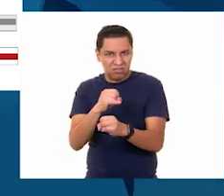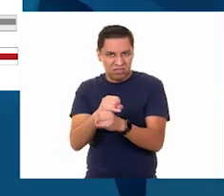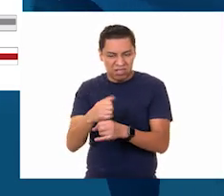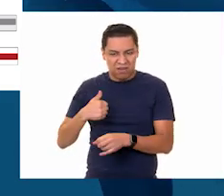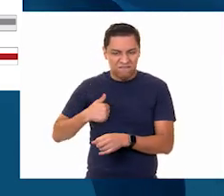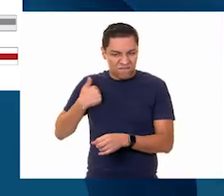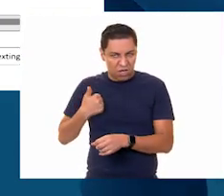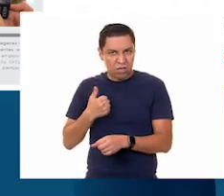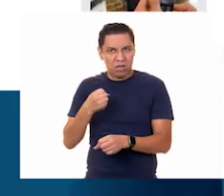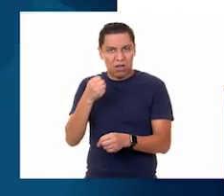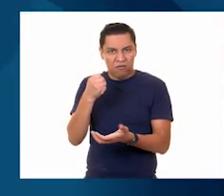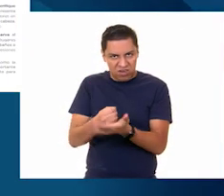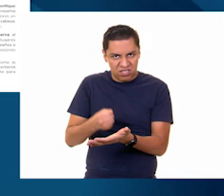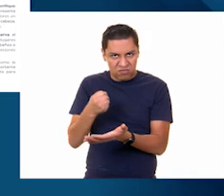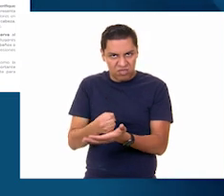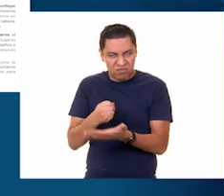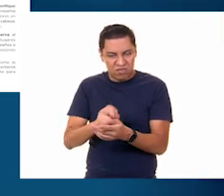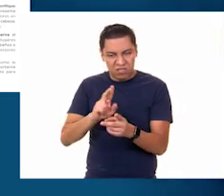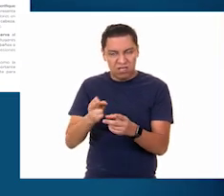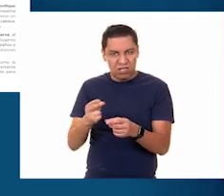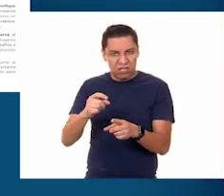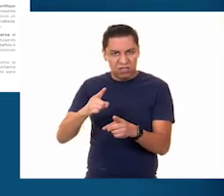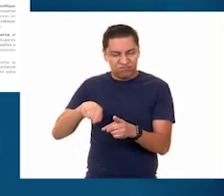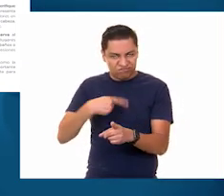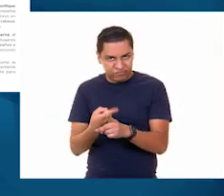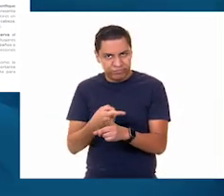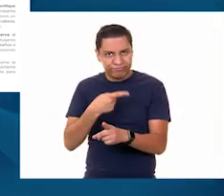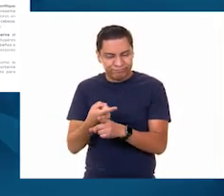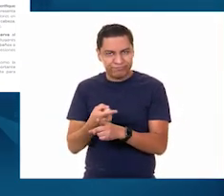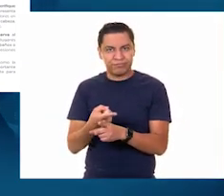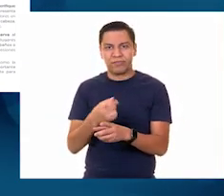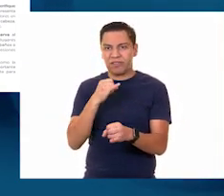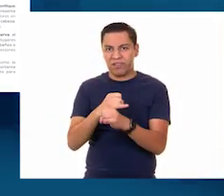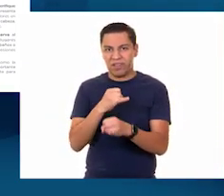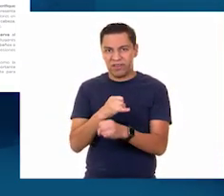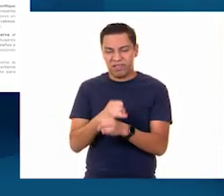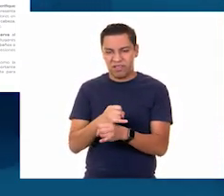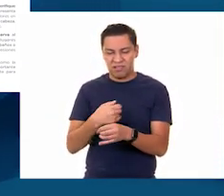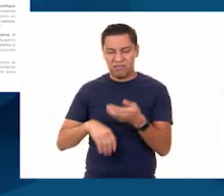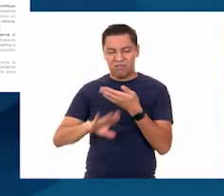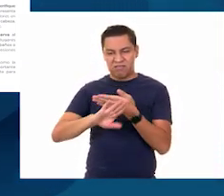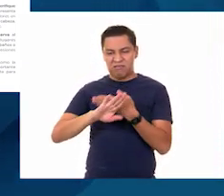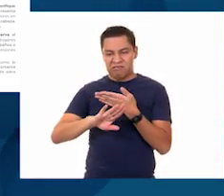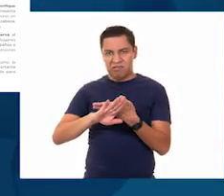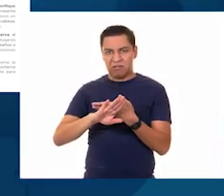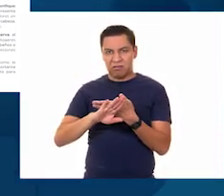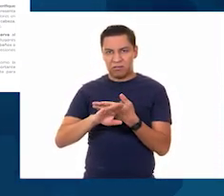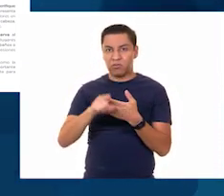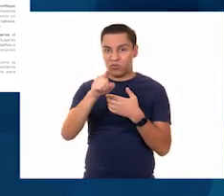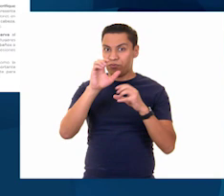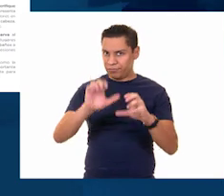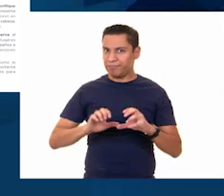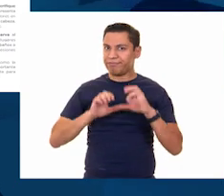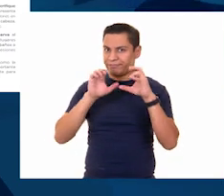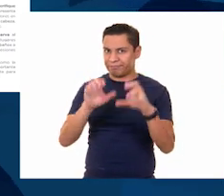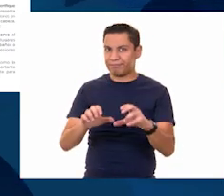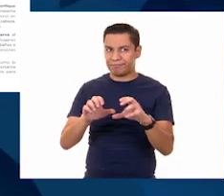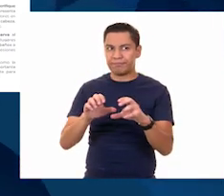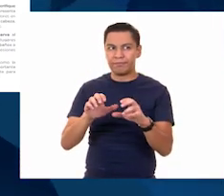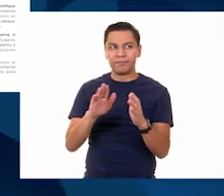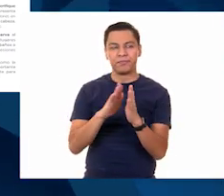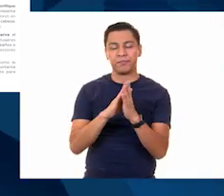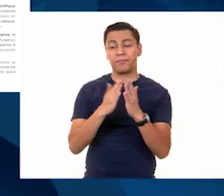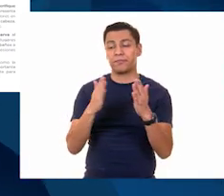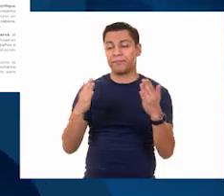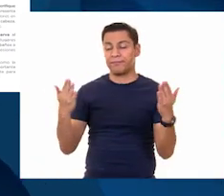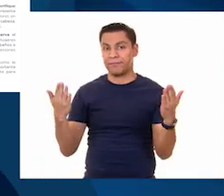Y aquí vemos la parte inferior de la cuarta columna y toda la quinta columna. Por los subtítulos podemos darnos cuenta de que se trata